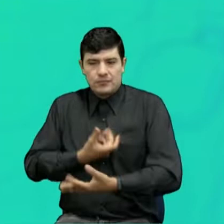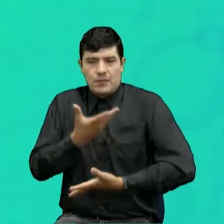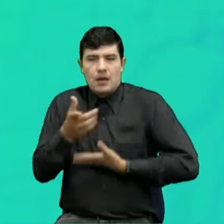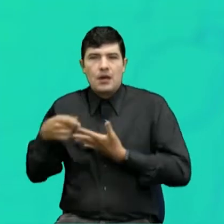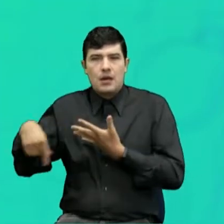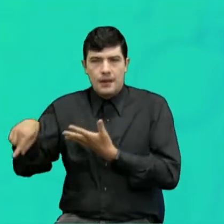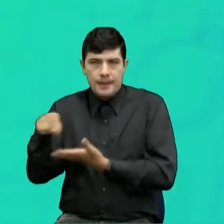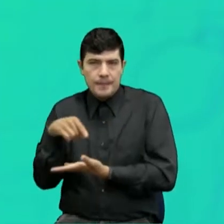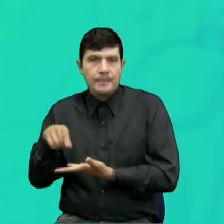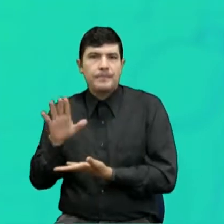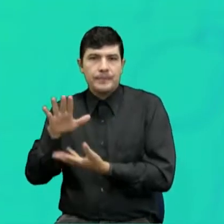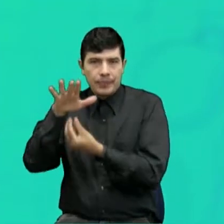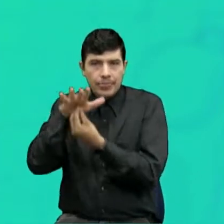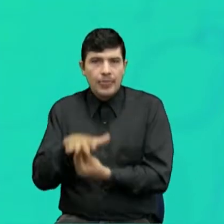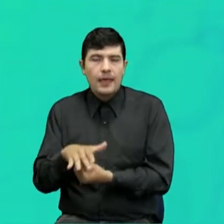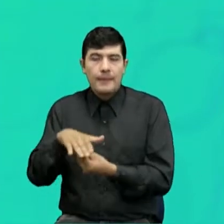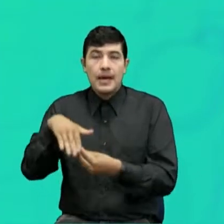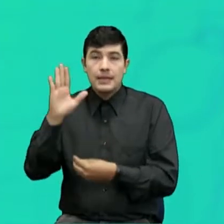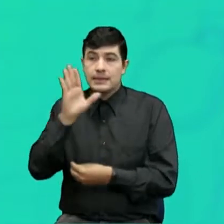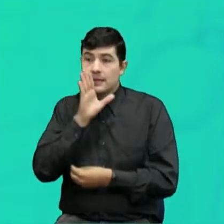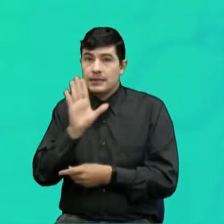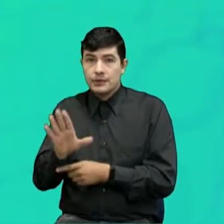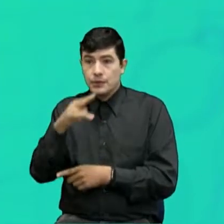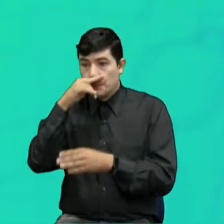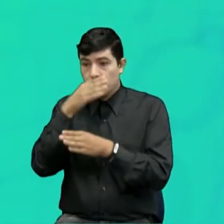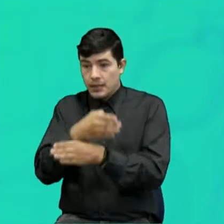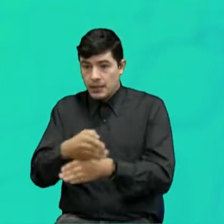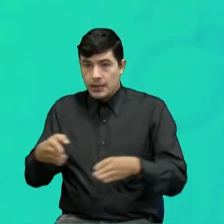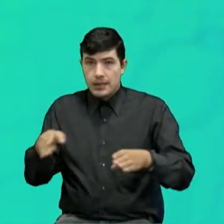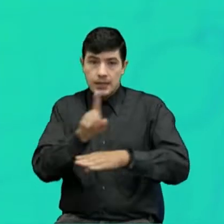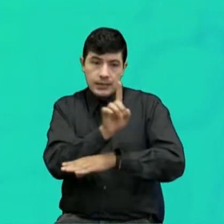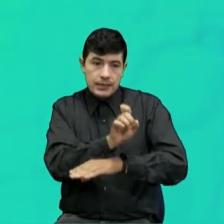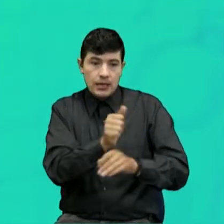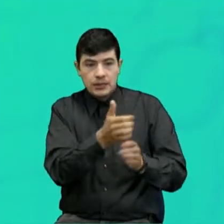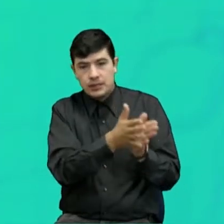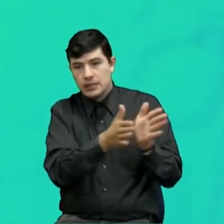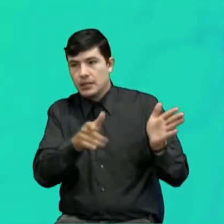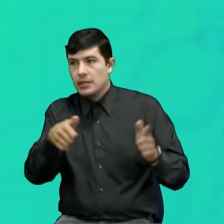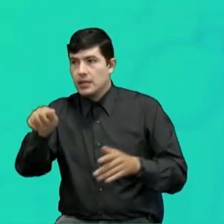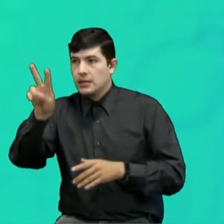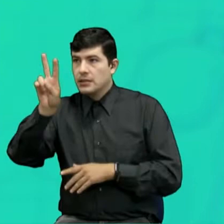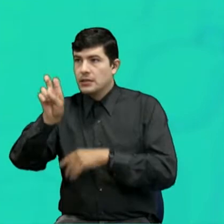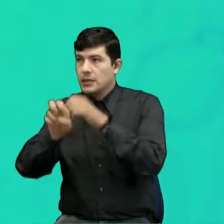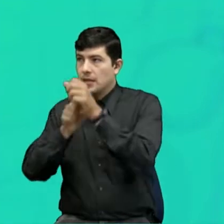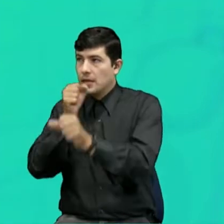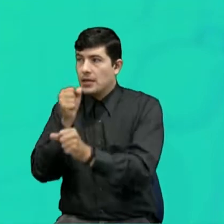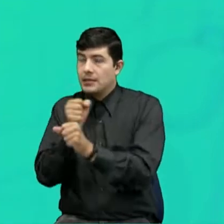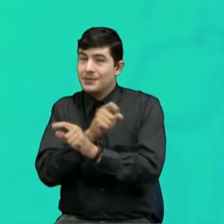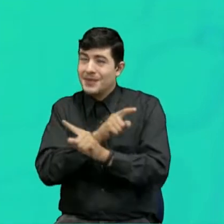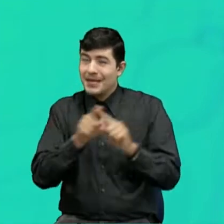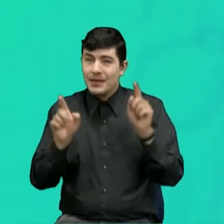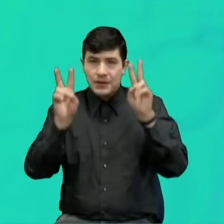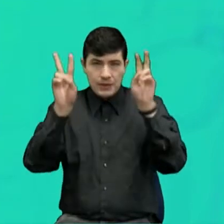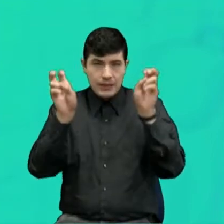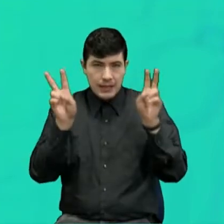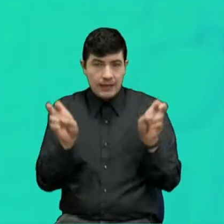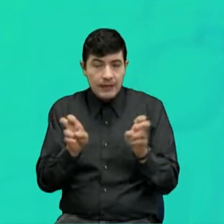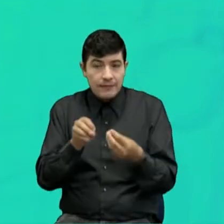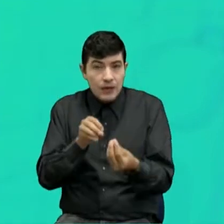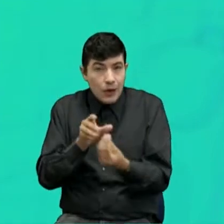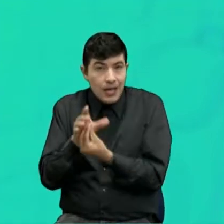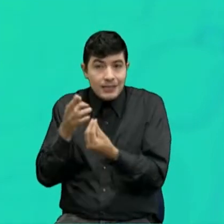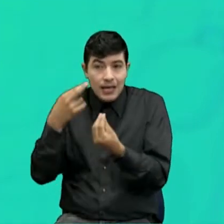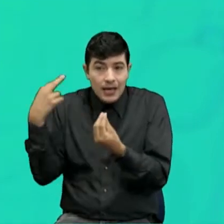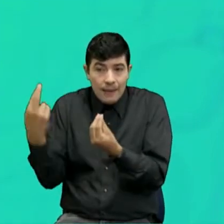acoso escolar que sufren fundamentalmente en niños de entre 6 y 17 años, pero que tiene un componente de violencia